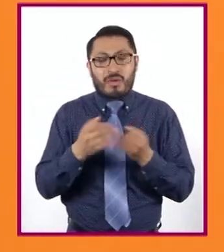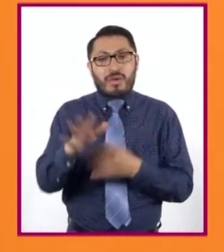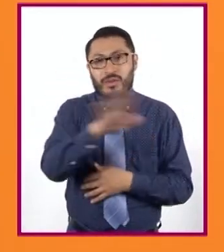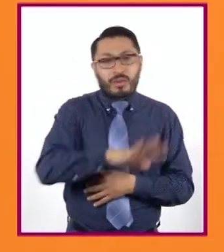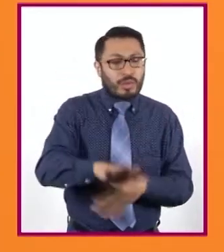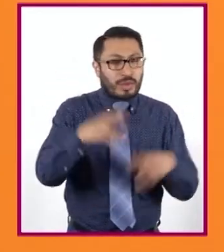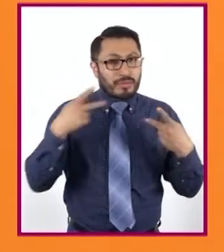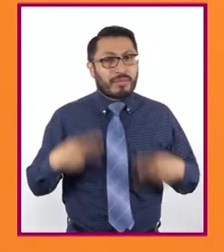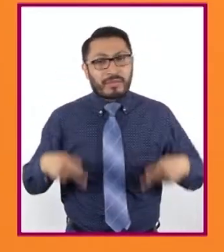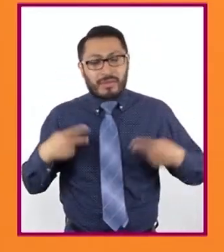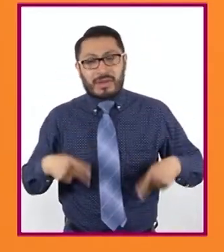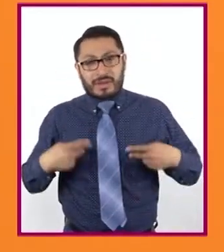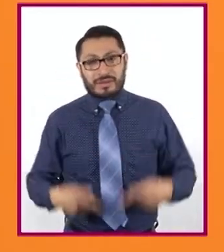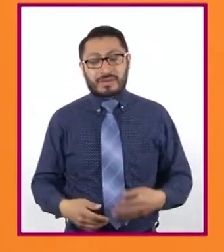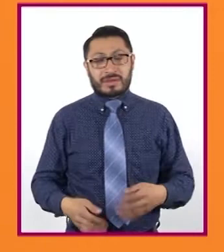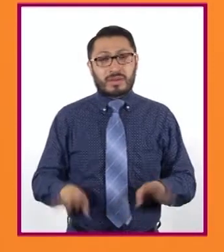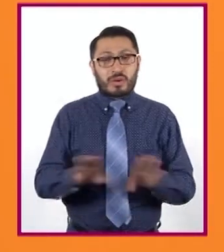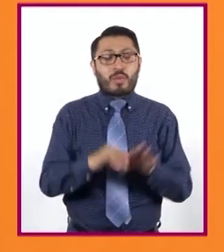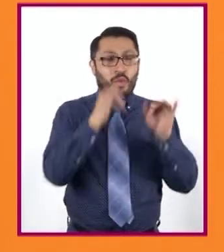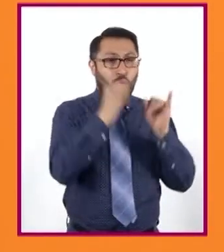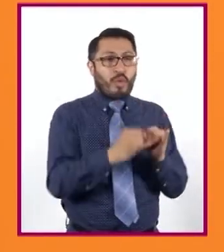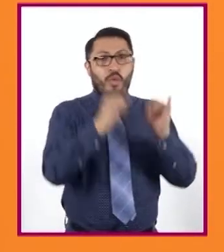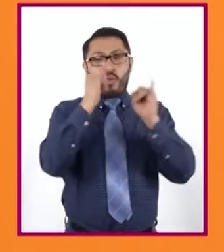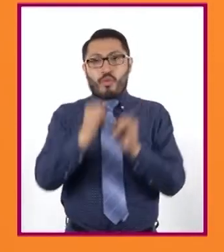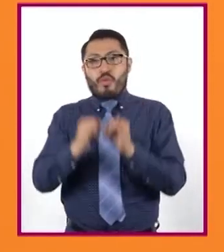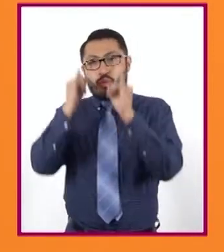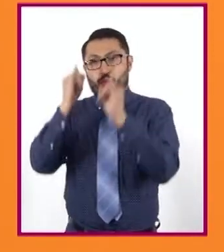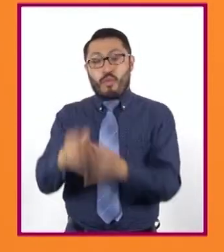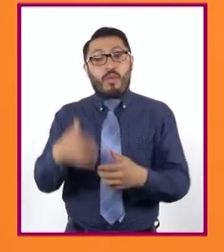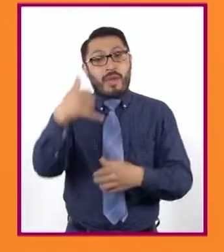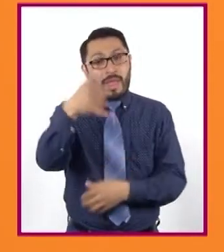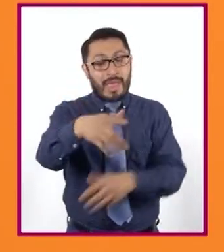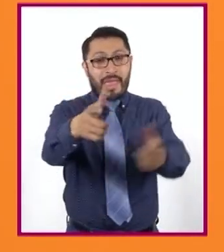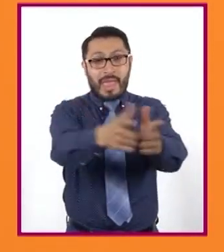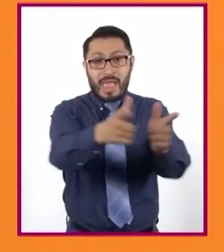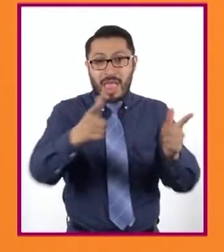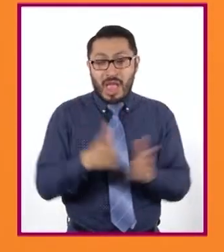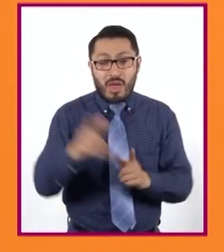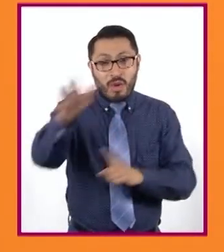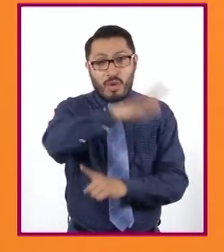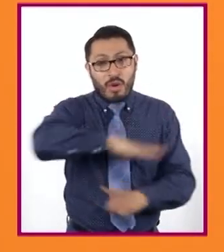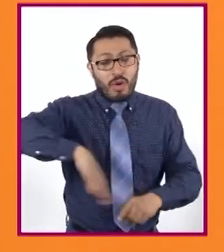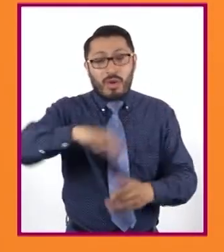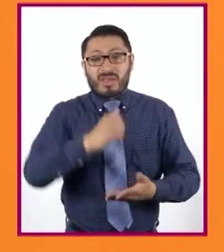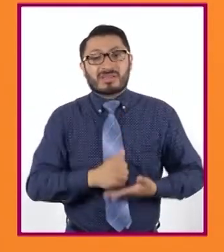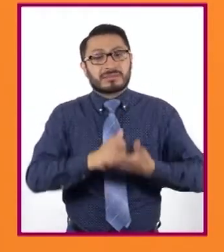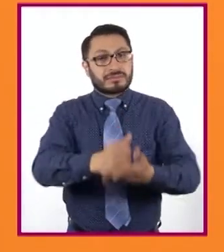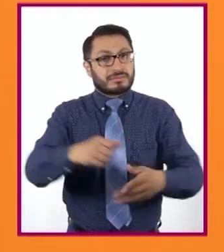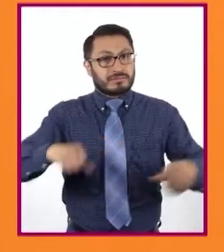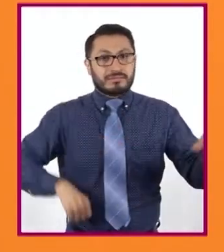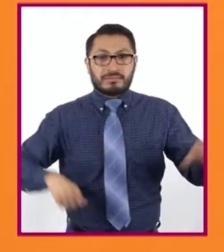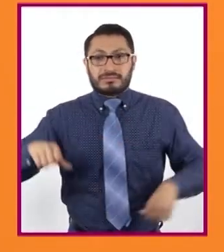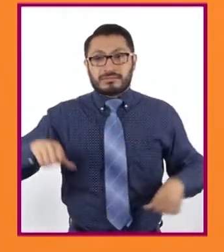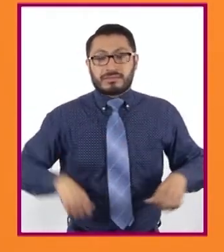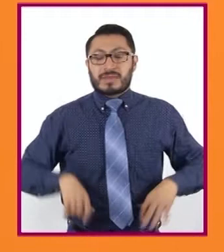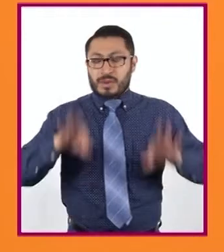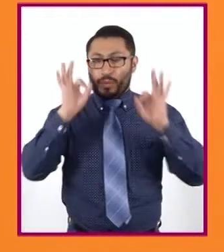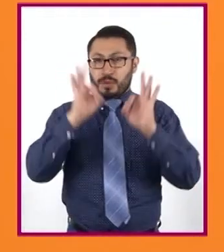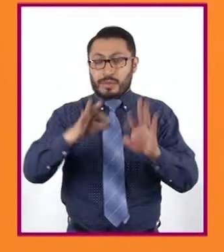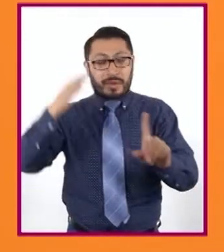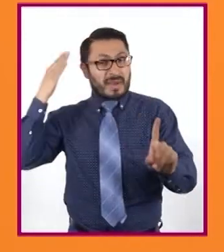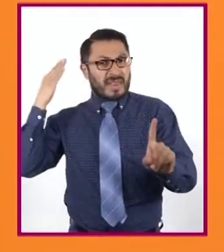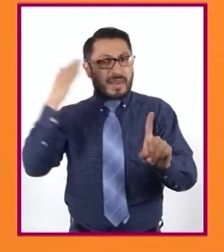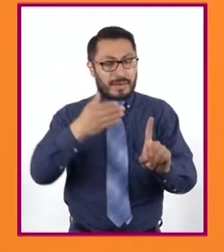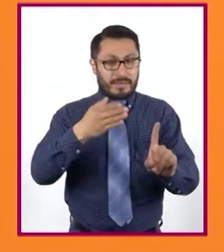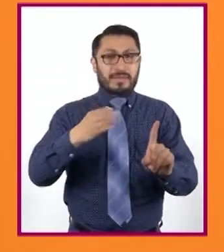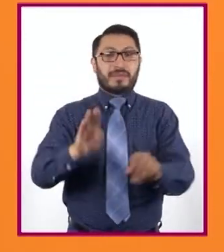ciudadanos, desde lo personal y colectivo, puedan contribuir con acciones concretas que se encaminen al desarrollo integral